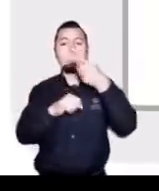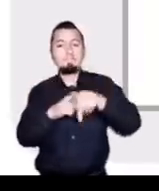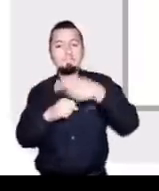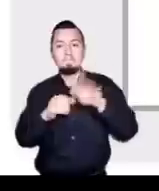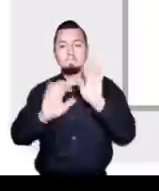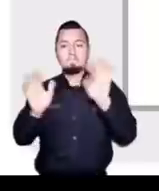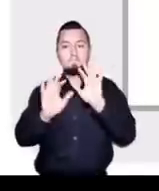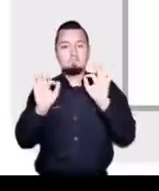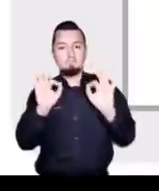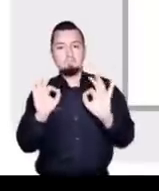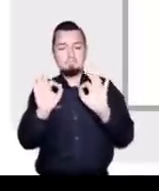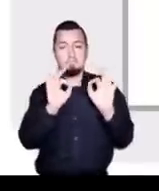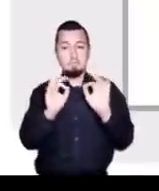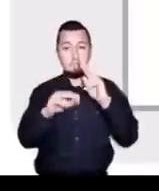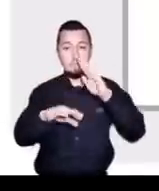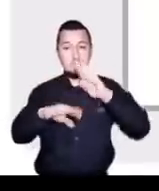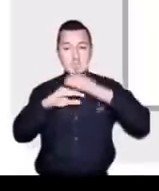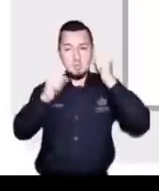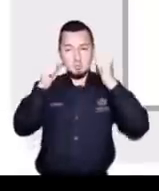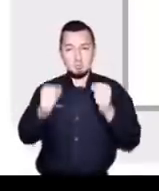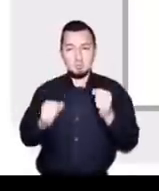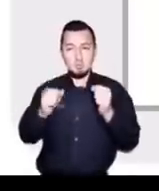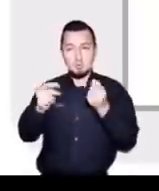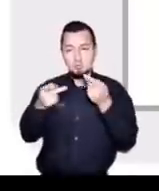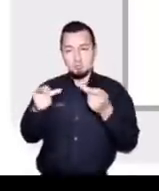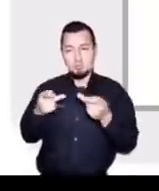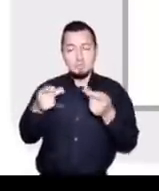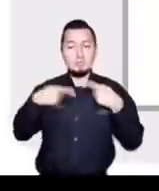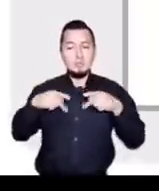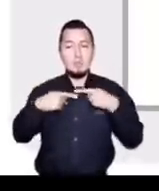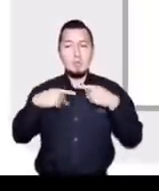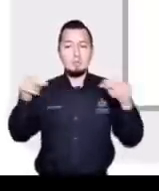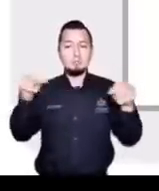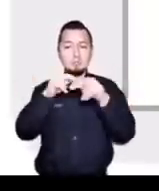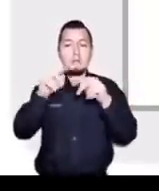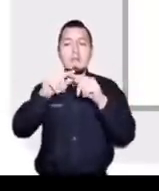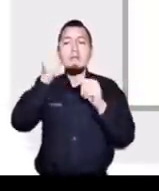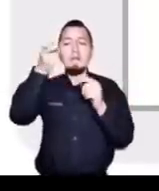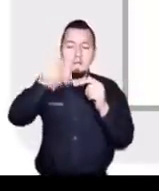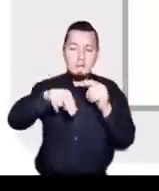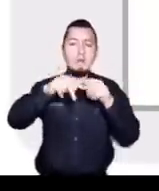mayor seguridad en el tránsito de personas de un lado a otro o con el mismo tren.